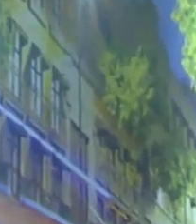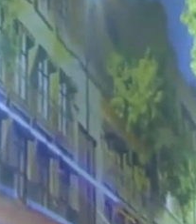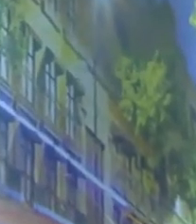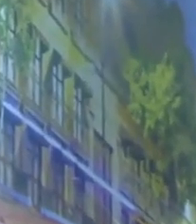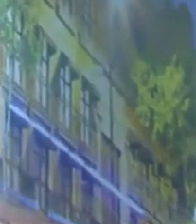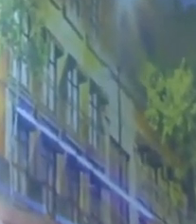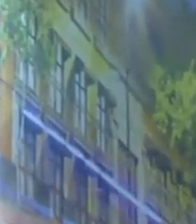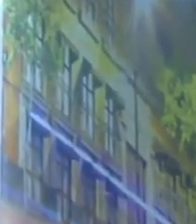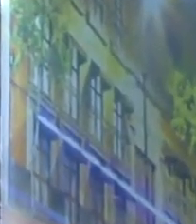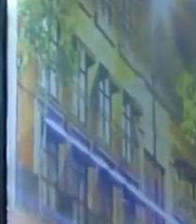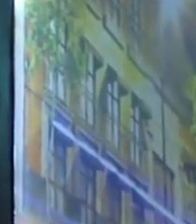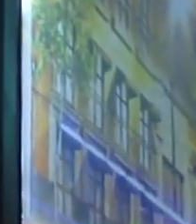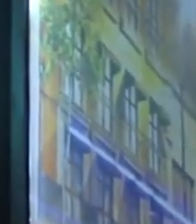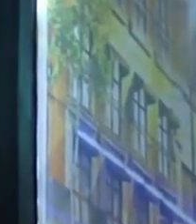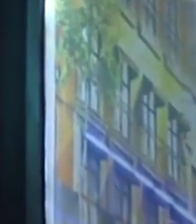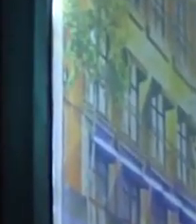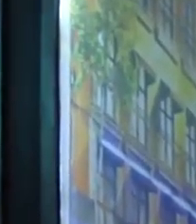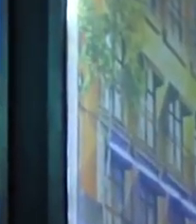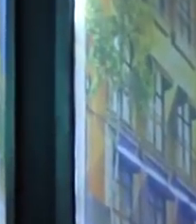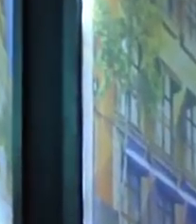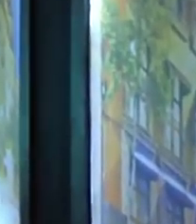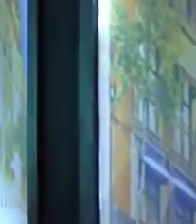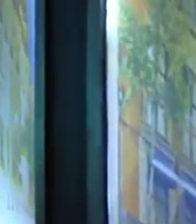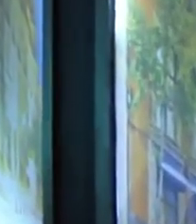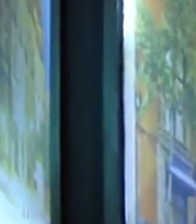derechos de la mujer.